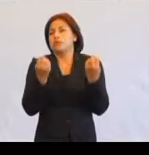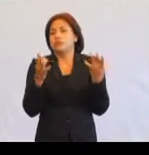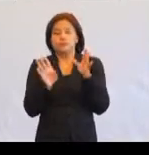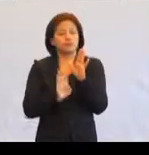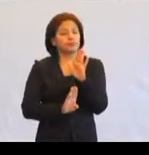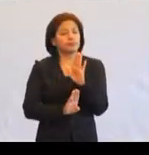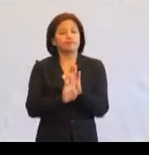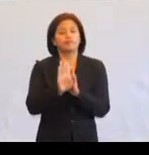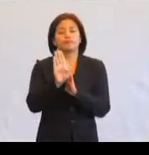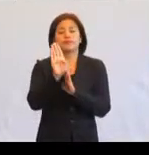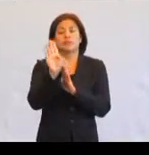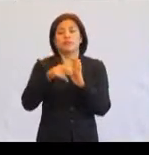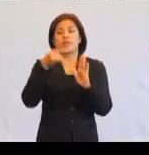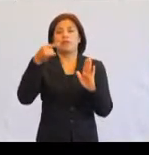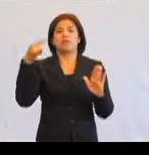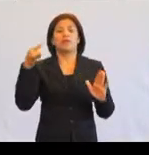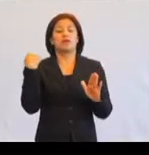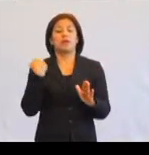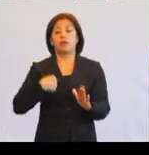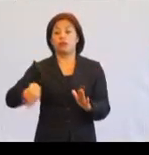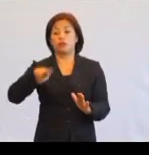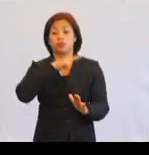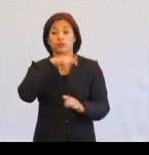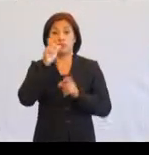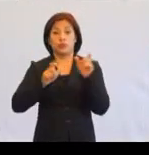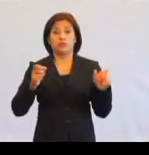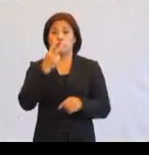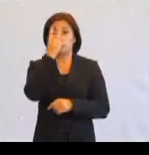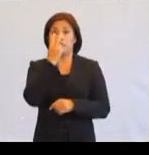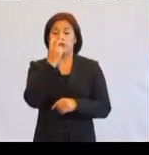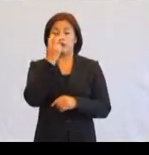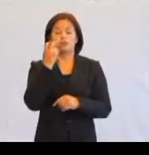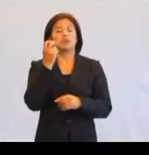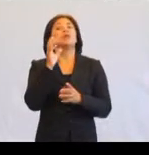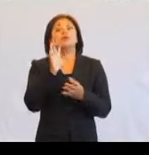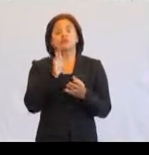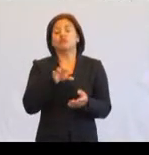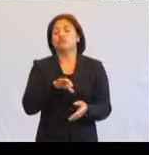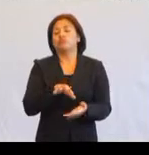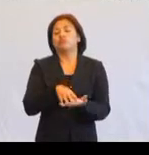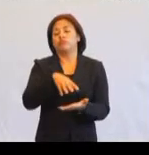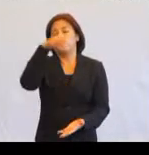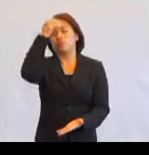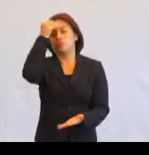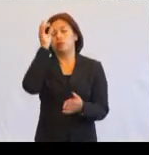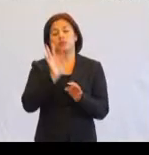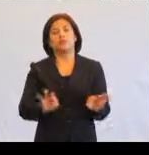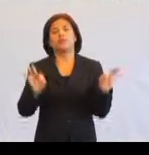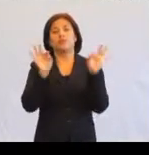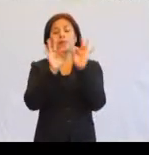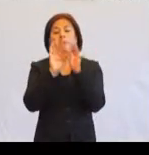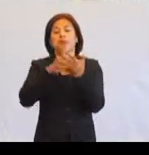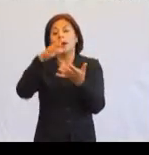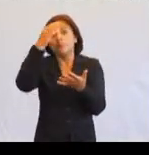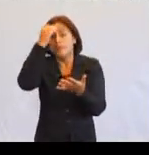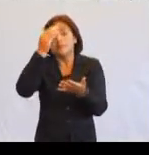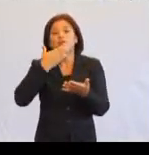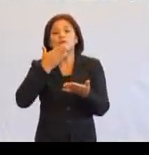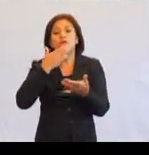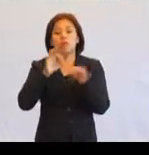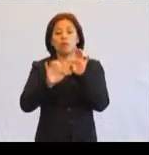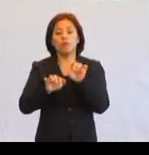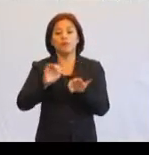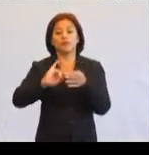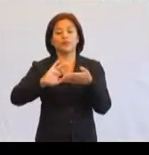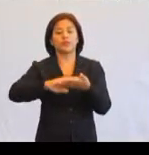bastante importantes para cada uno de nosotros, especialmente haber accesado a la tecnología y manejar un